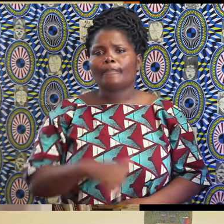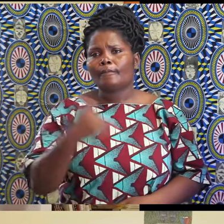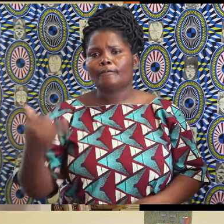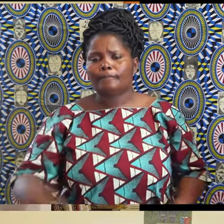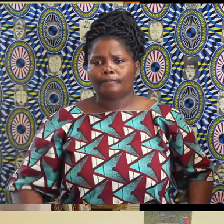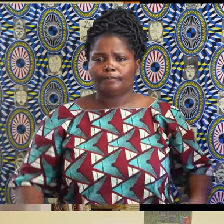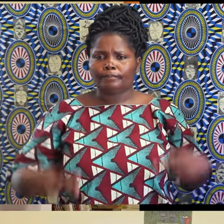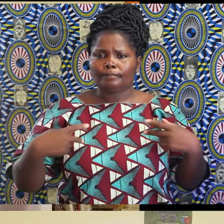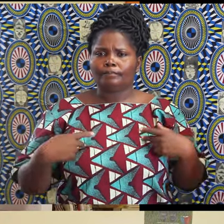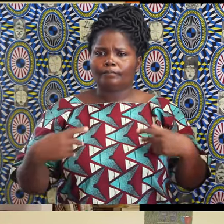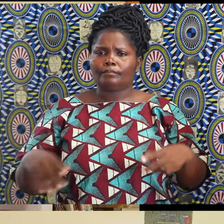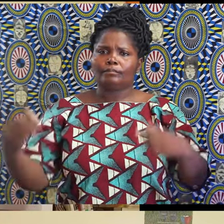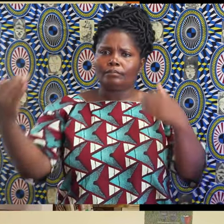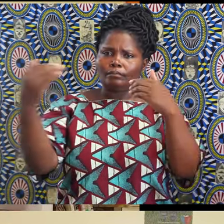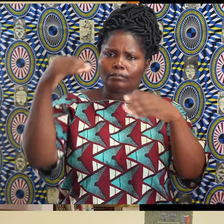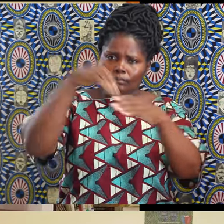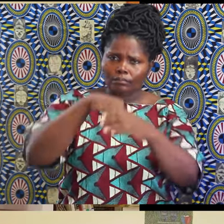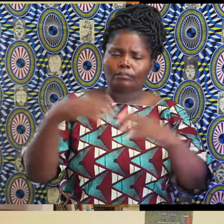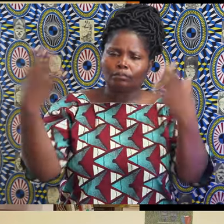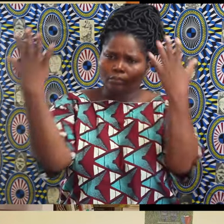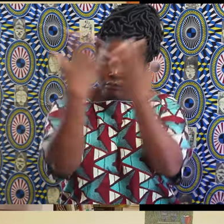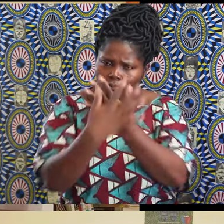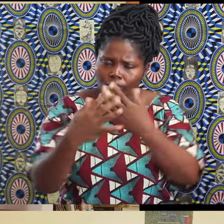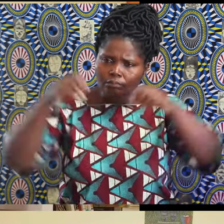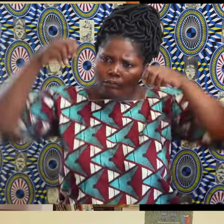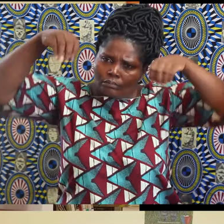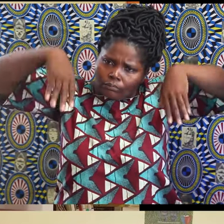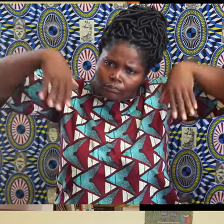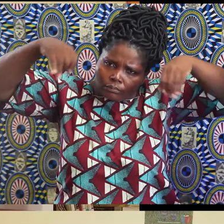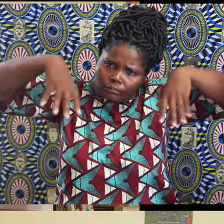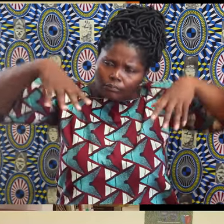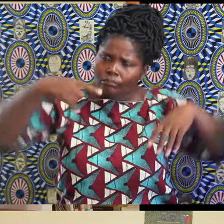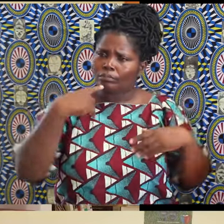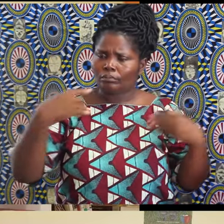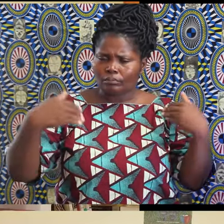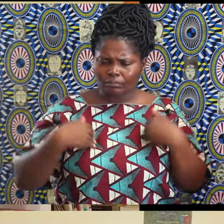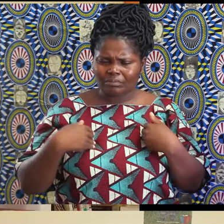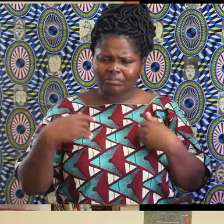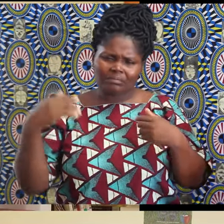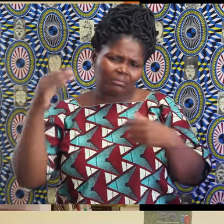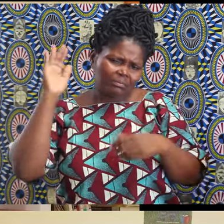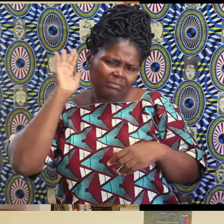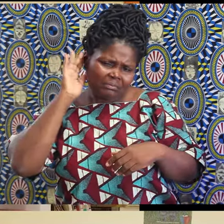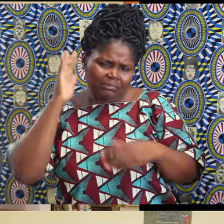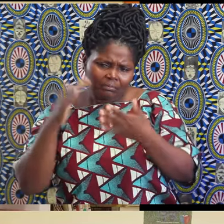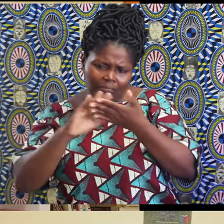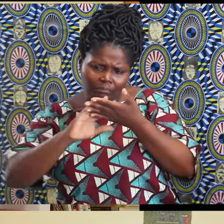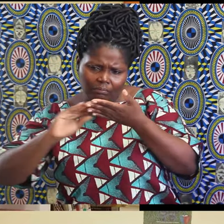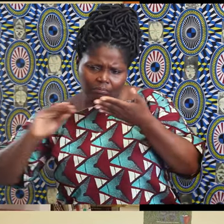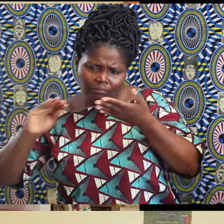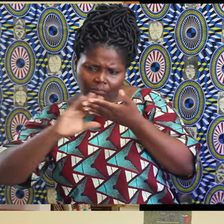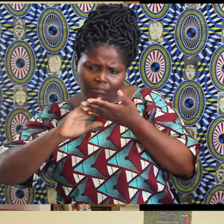Algunos viven en la oscuridad, como los murciélagos, pero tienen un oído muy sensible.